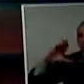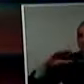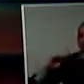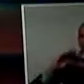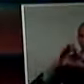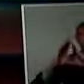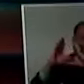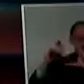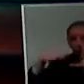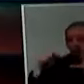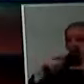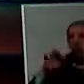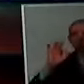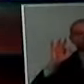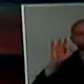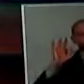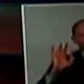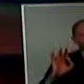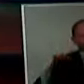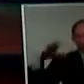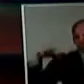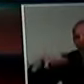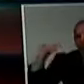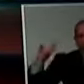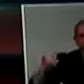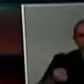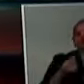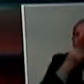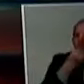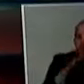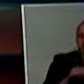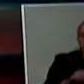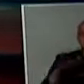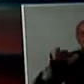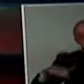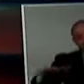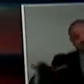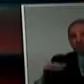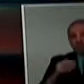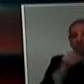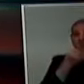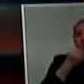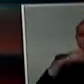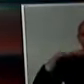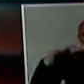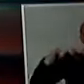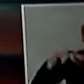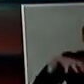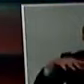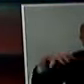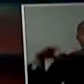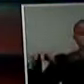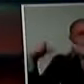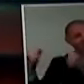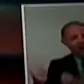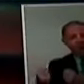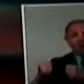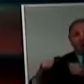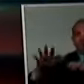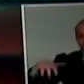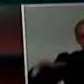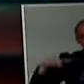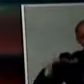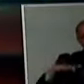madrugada. Estas lluvias pueden ser fuertes y localmente intensas en algunas regiones, en algunas zonas, donde caiga alguna de esas zonas